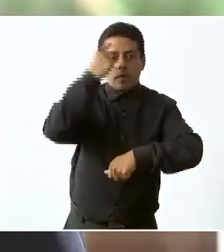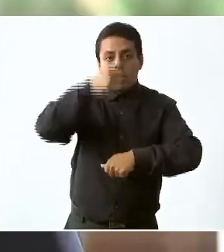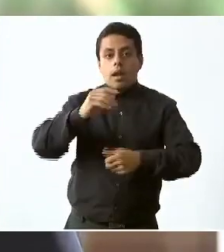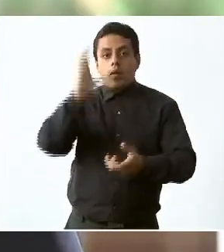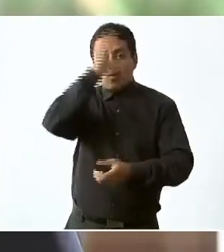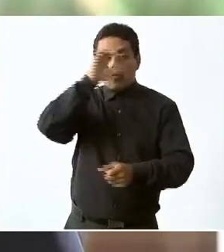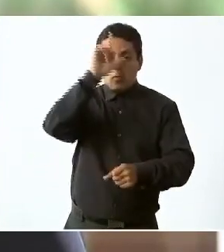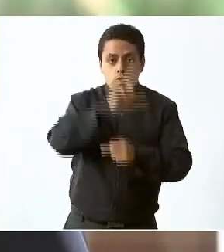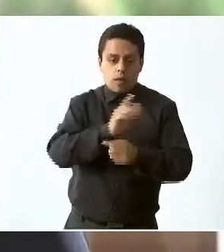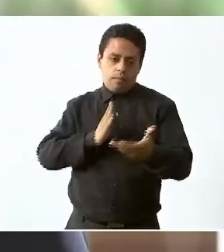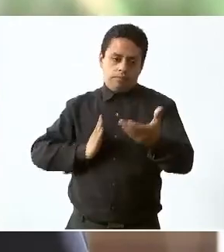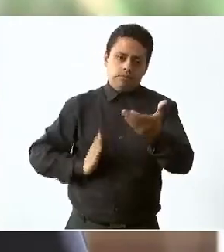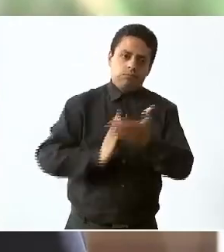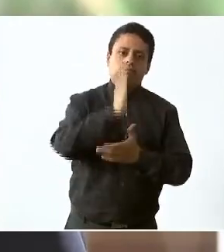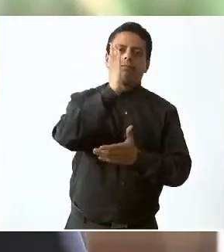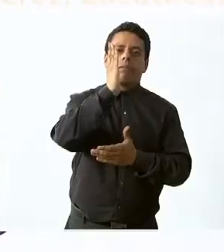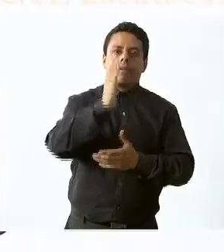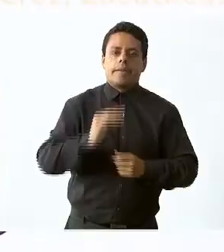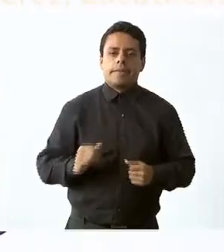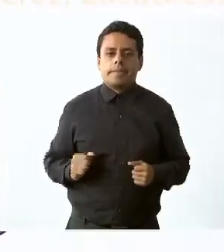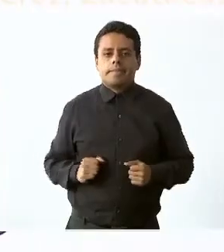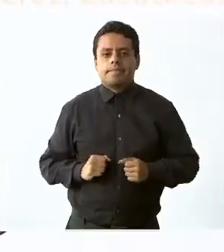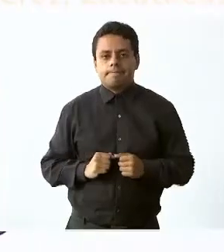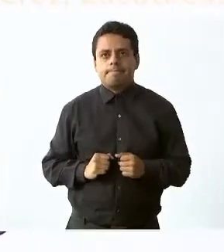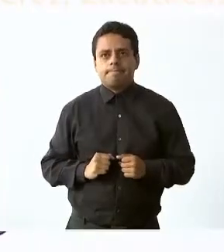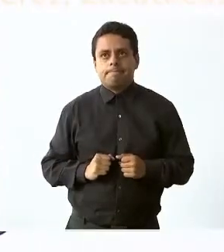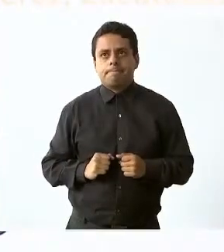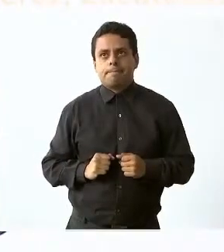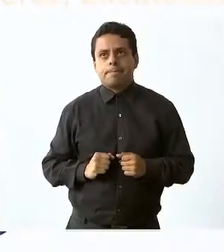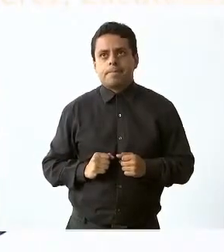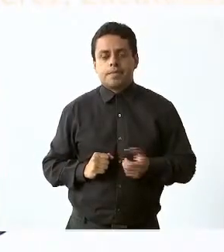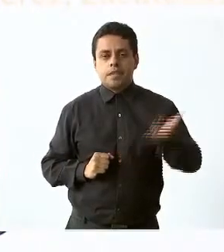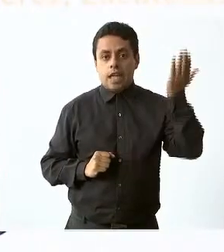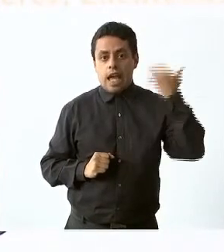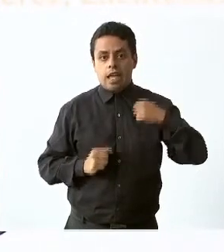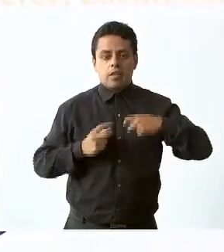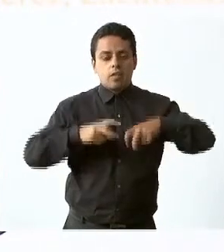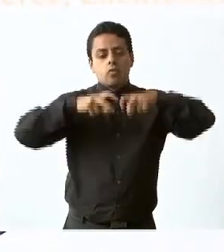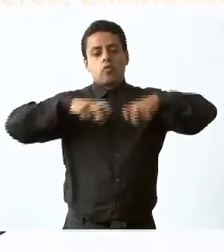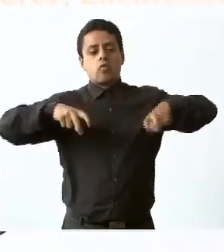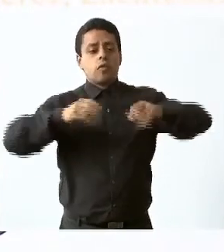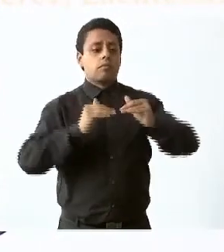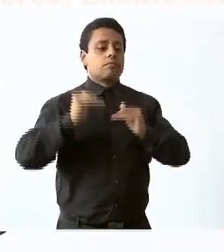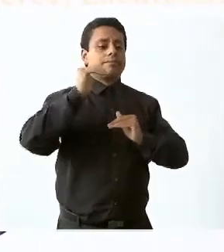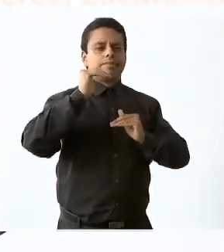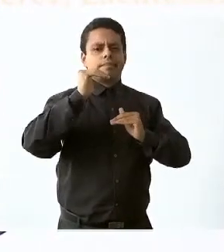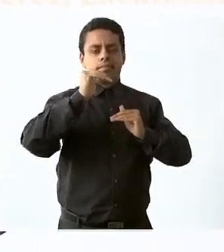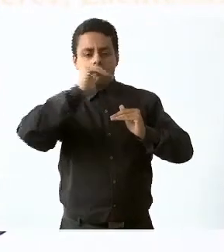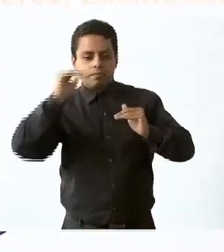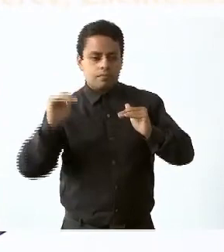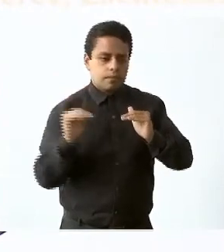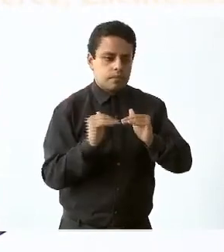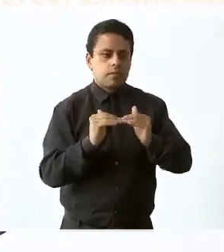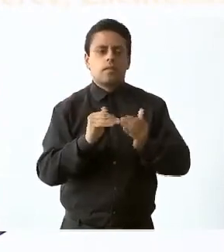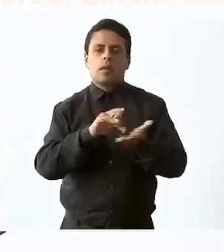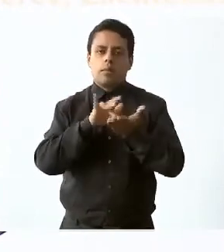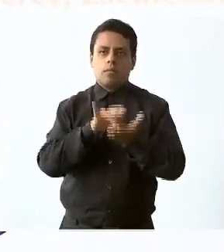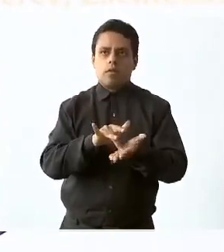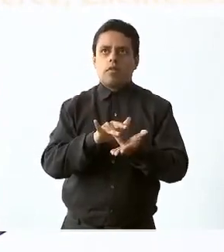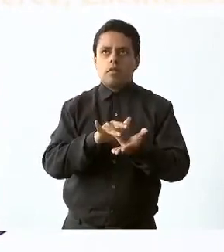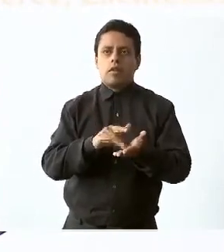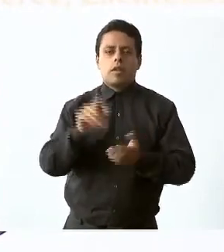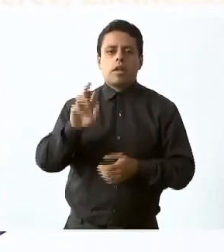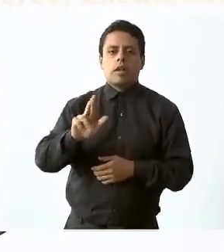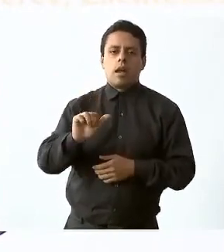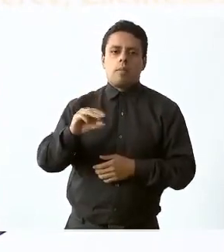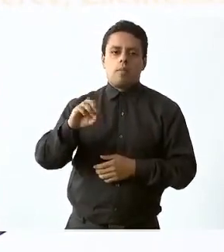se ha democratizado como nunca antes. Dejamos los palcos para construir desde el territorio. Que viva siempre